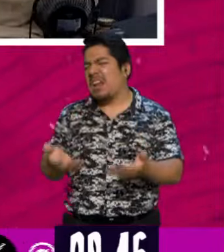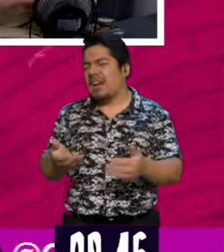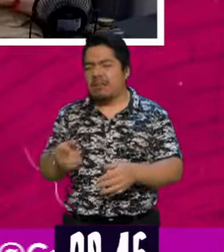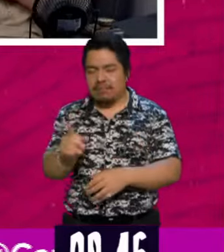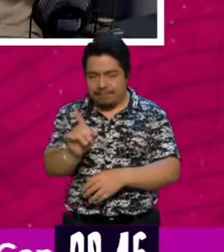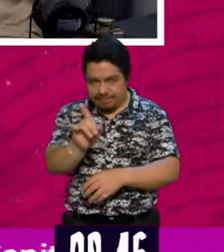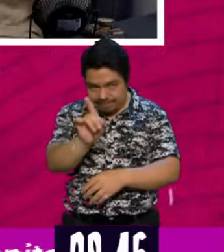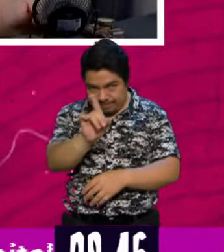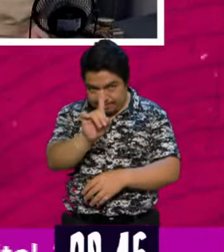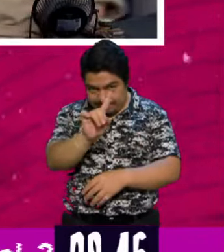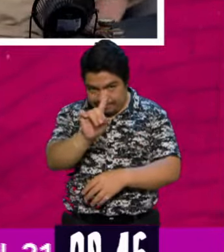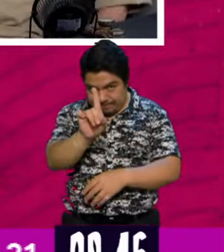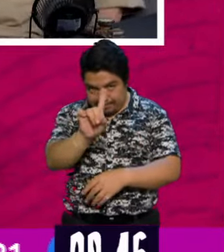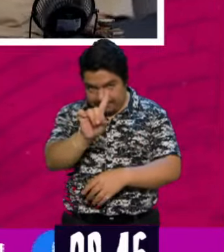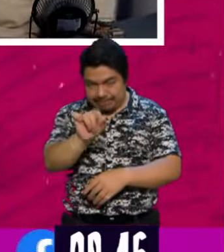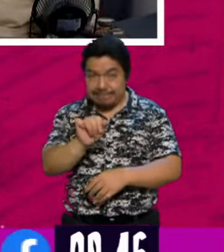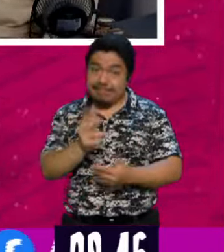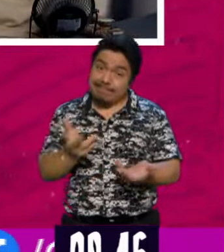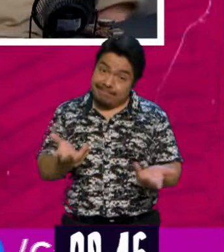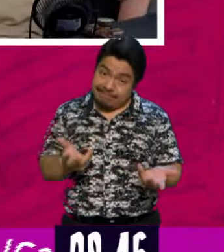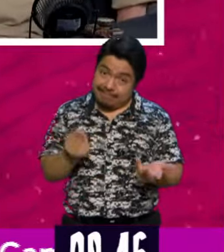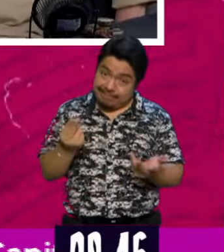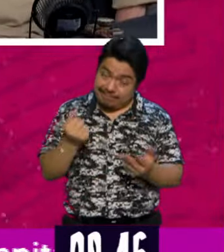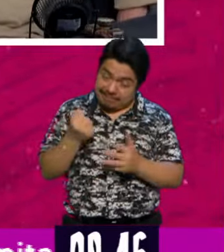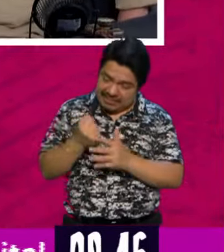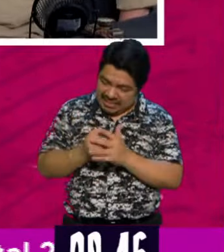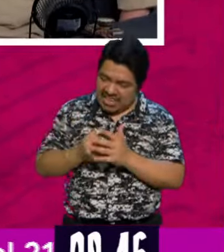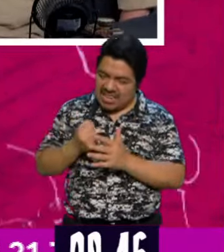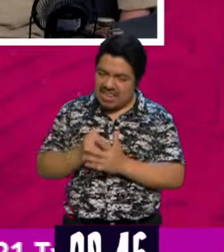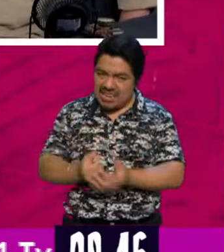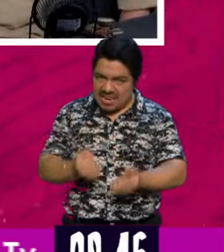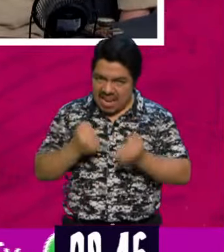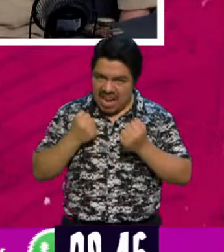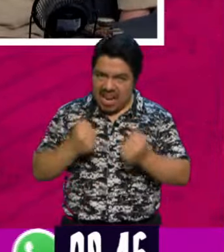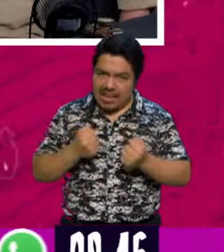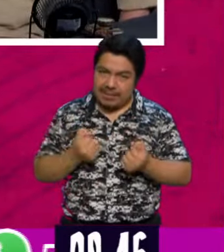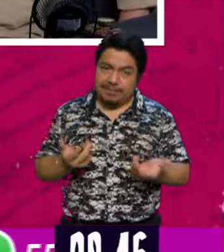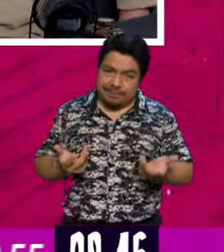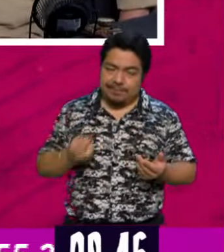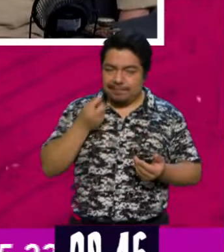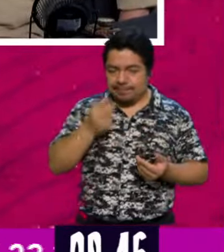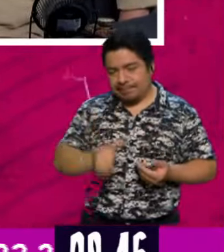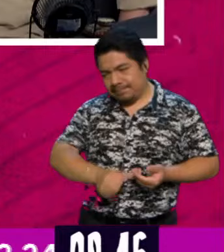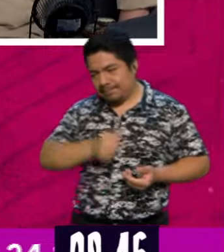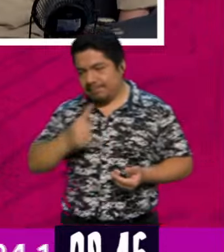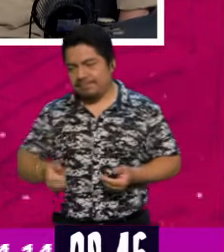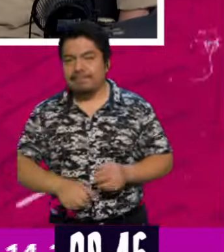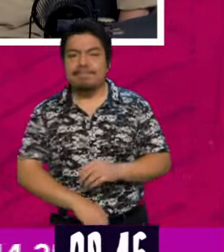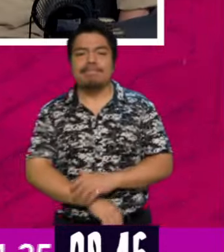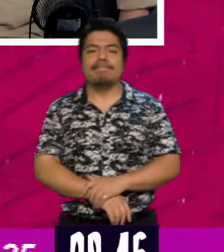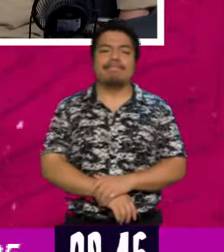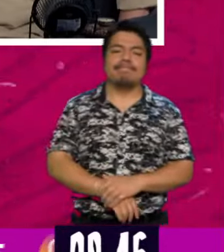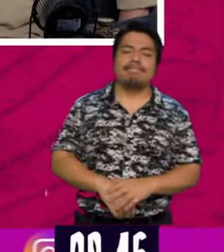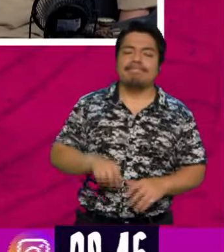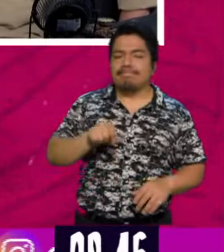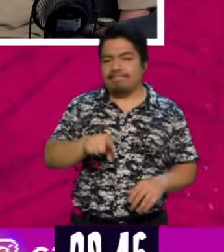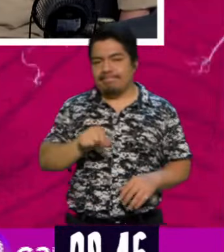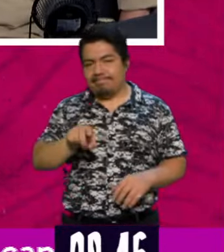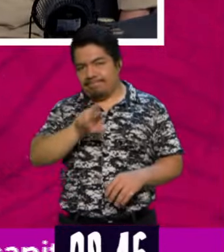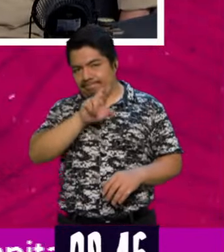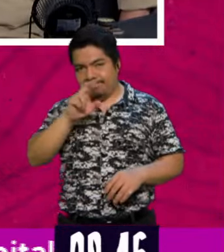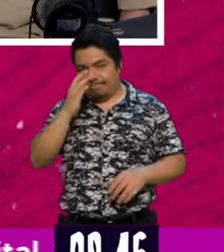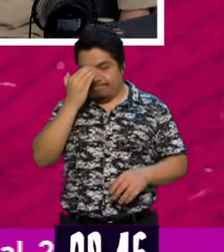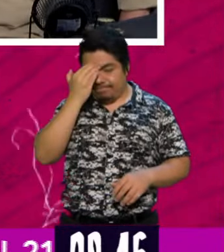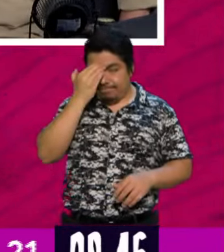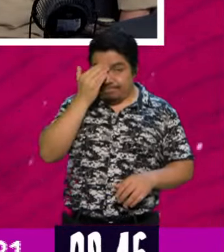porque apenas. No, hombre, con aquí que tenemos, le echen fuerza. Aquí tenemos, es que esta es otra realidad histórica y también hay que reconocer, y creo